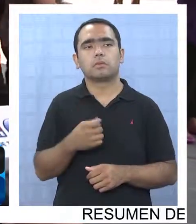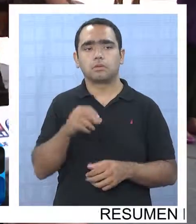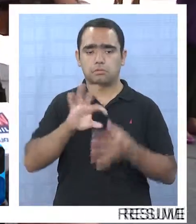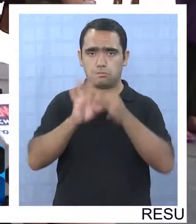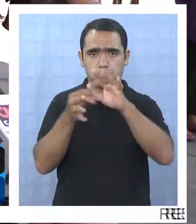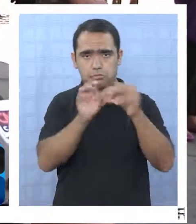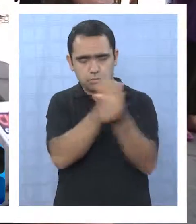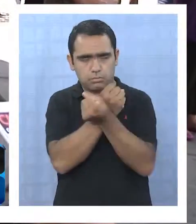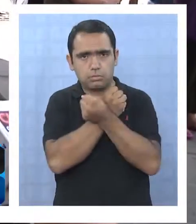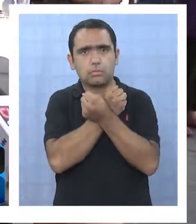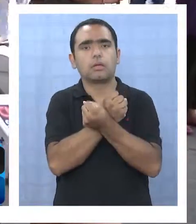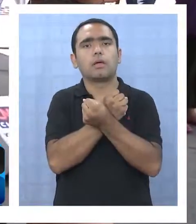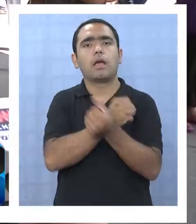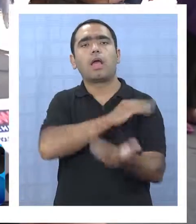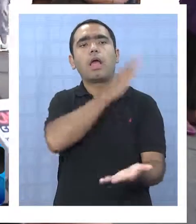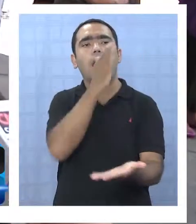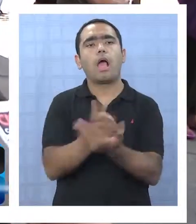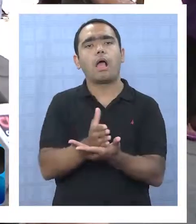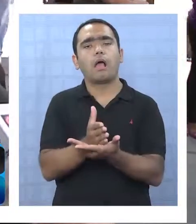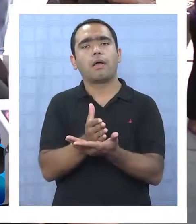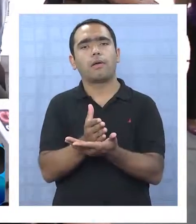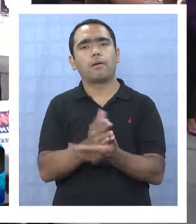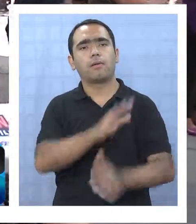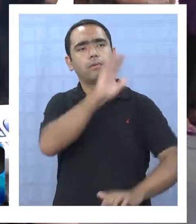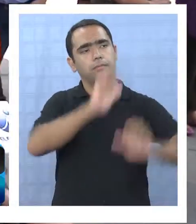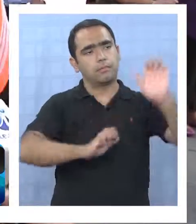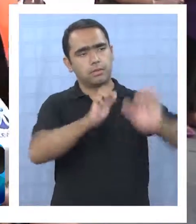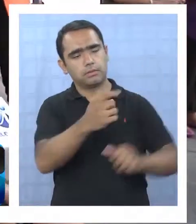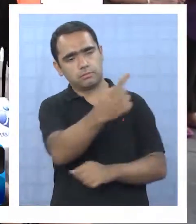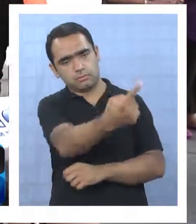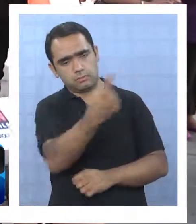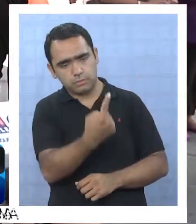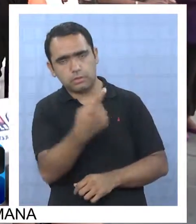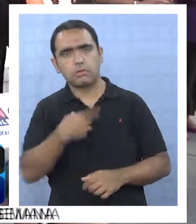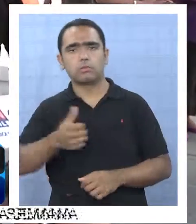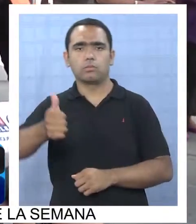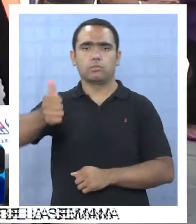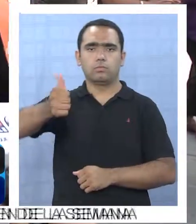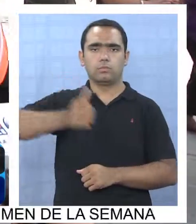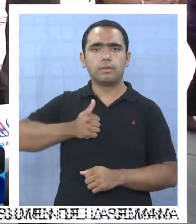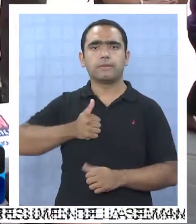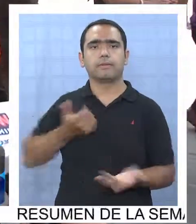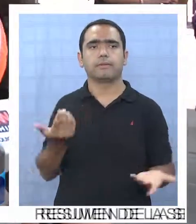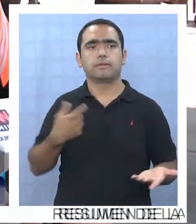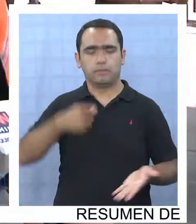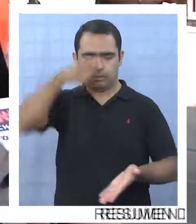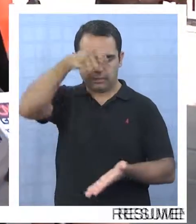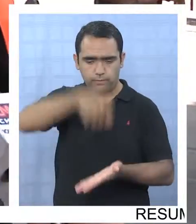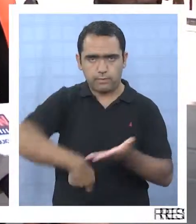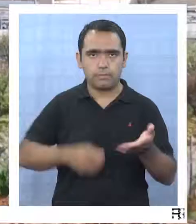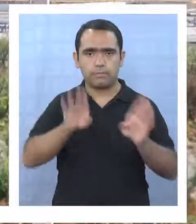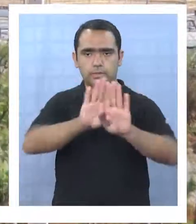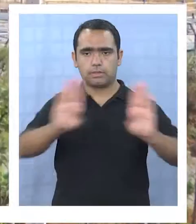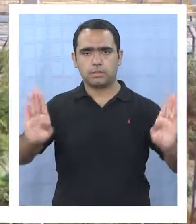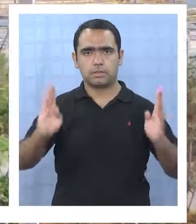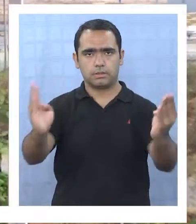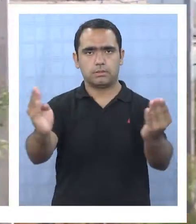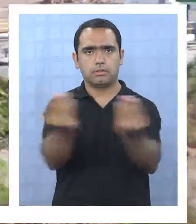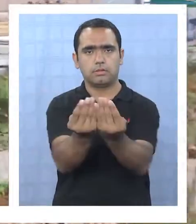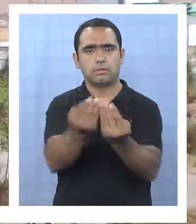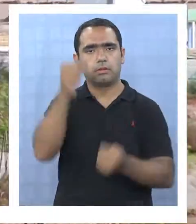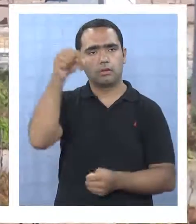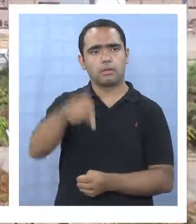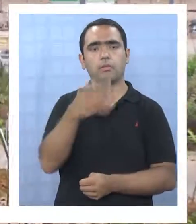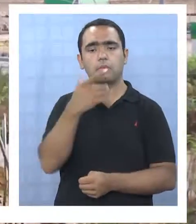encadenar hasta que el compromiso que él nos dio, que se cumpla, que se firme para el cierre definitivo de las piscinas que nos están